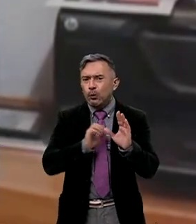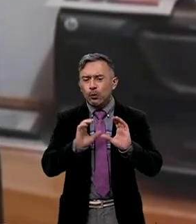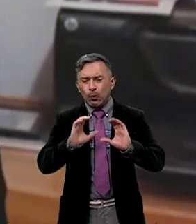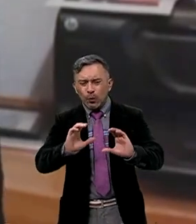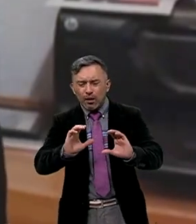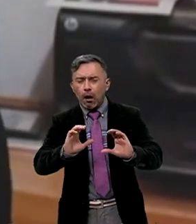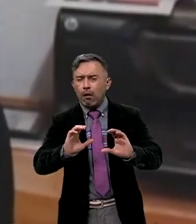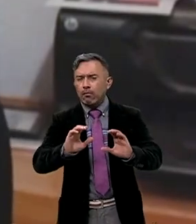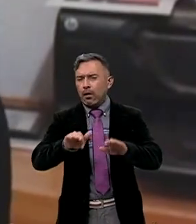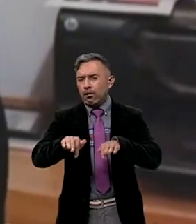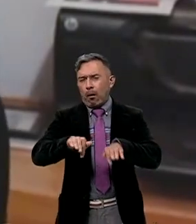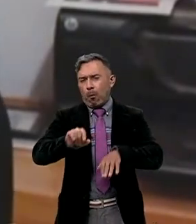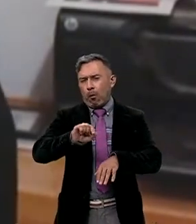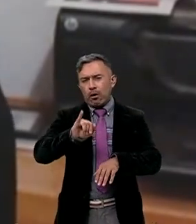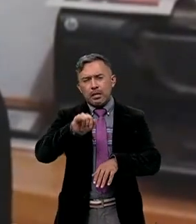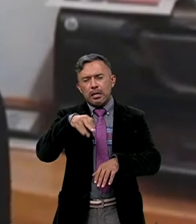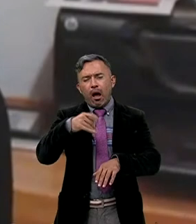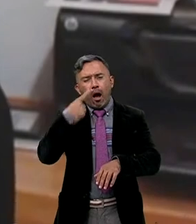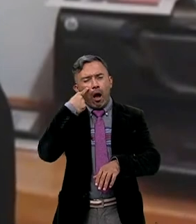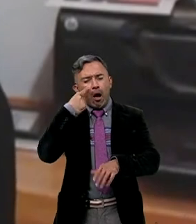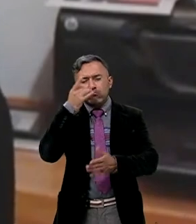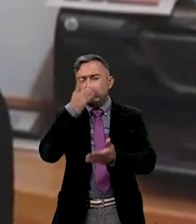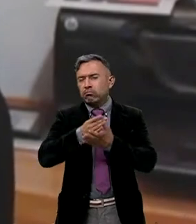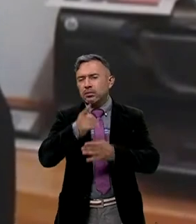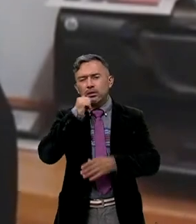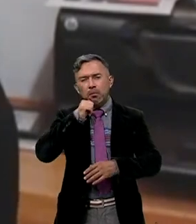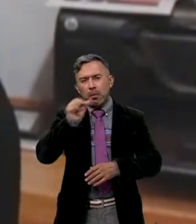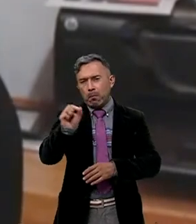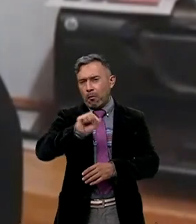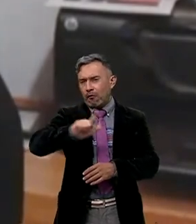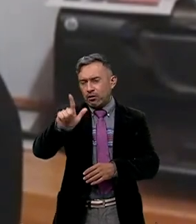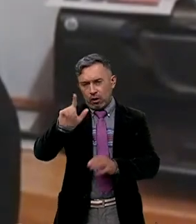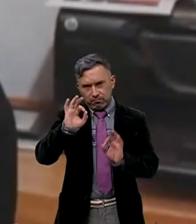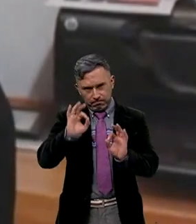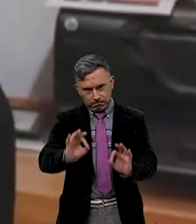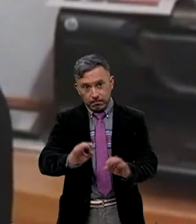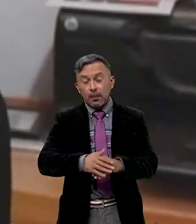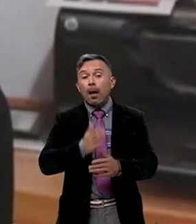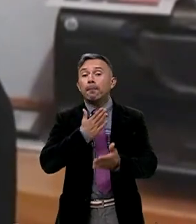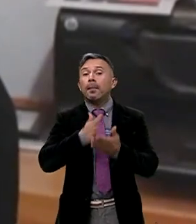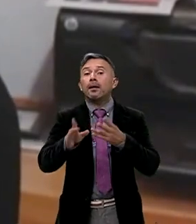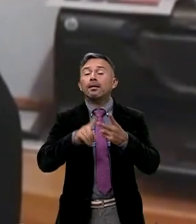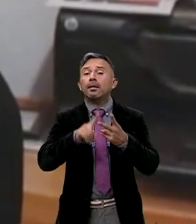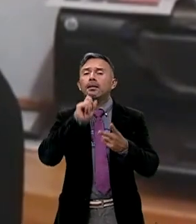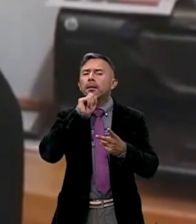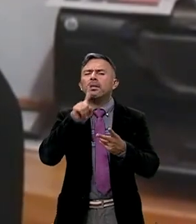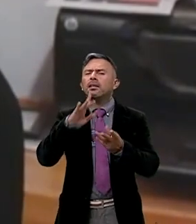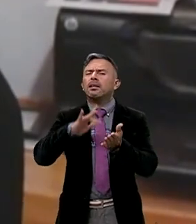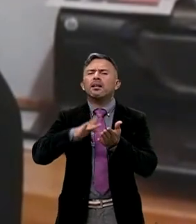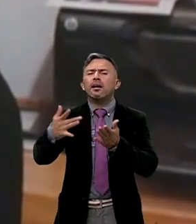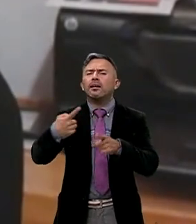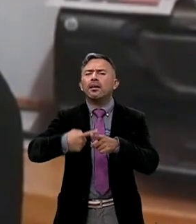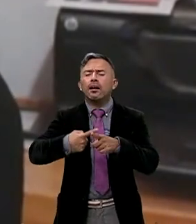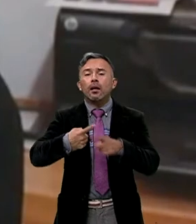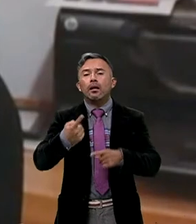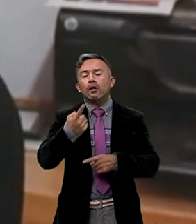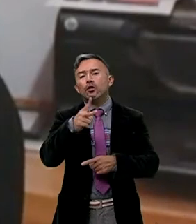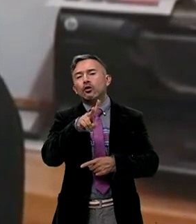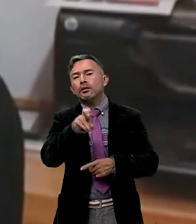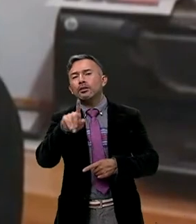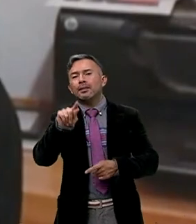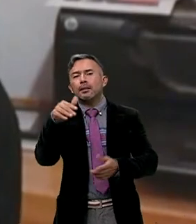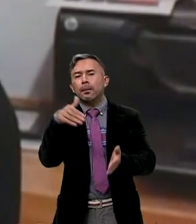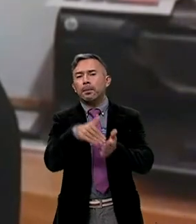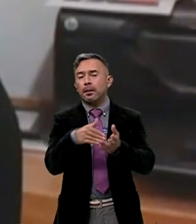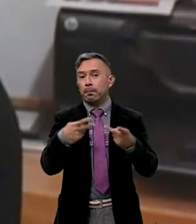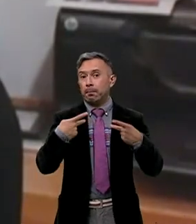caracterizan a esta institución también quiero agradecerle a los más de 270.000 personas